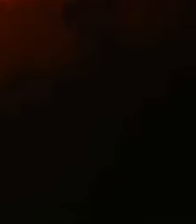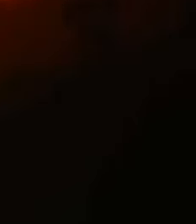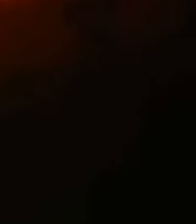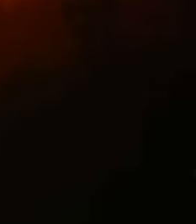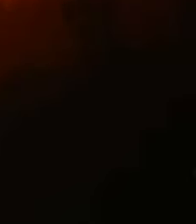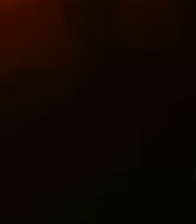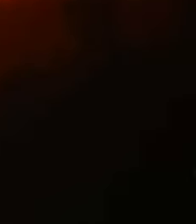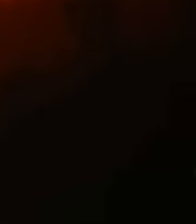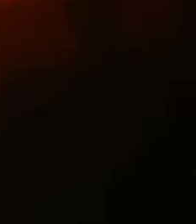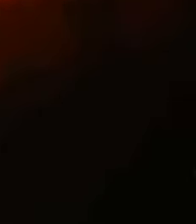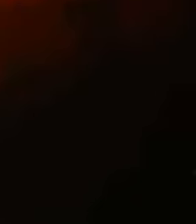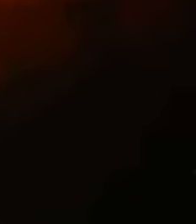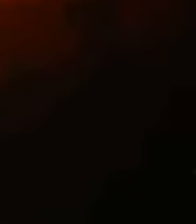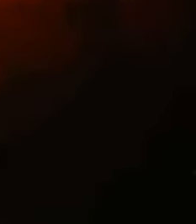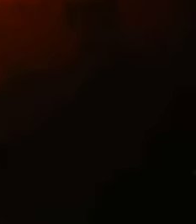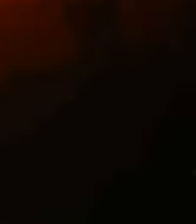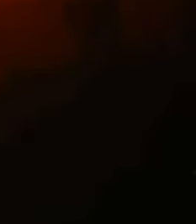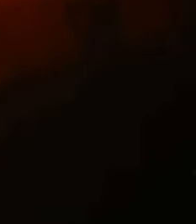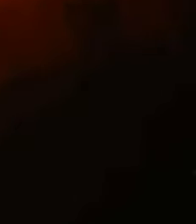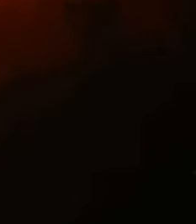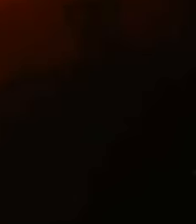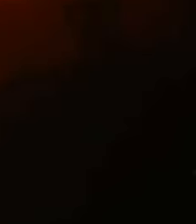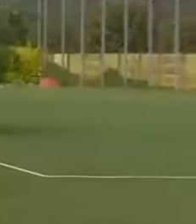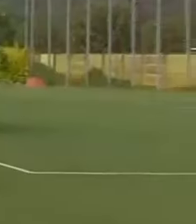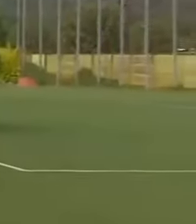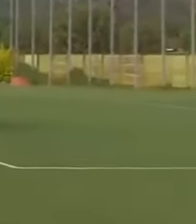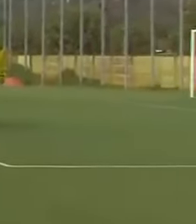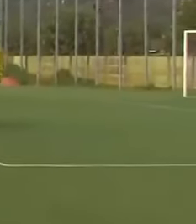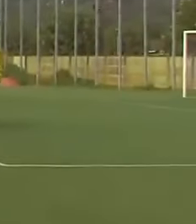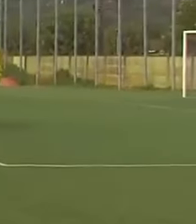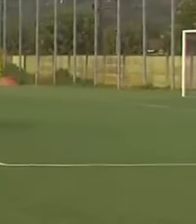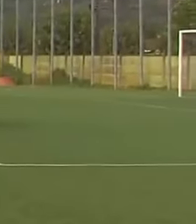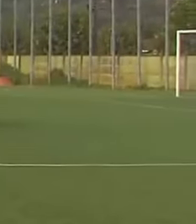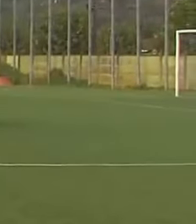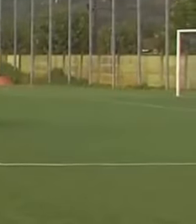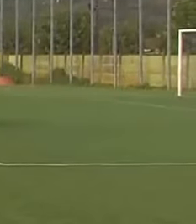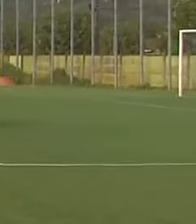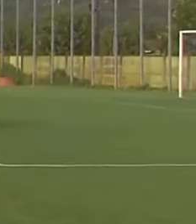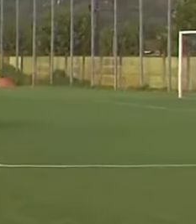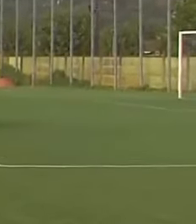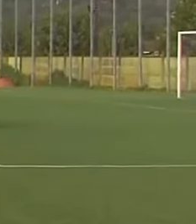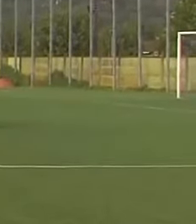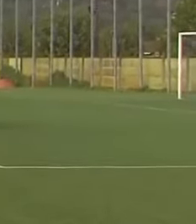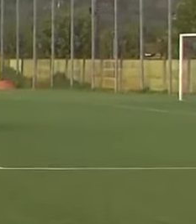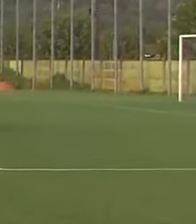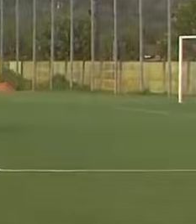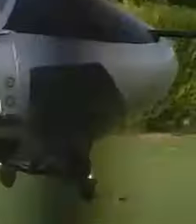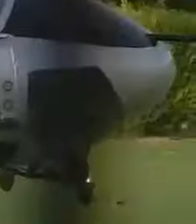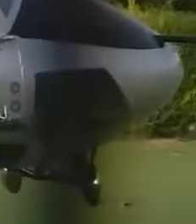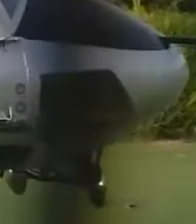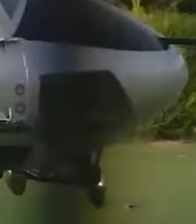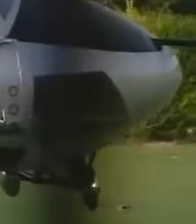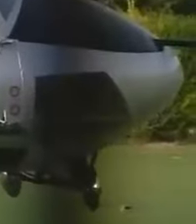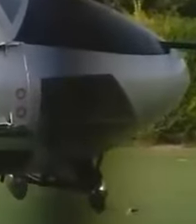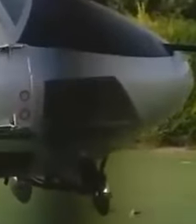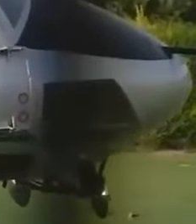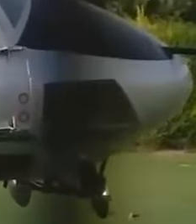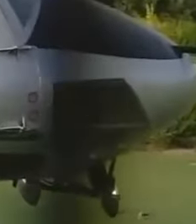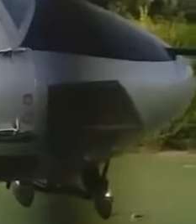millones de pesos, mientras que la afección moderada son 750 mil pesos. En la afección mayor, si no me equivoco, no hubo modificación a pesar de la